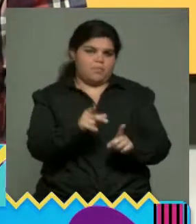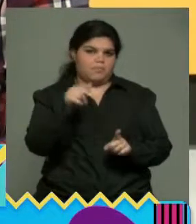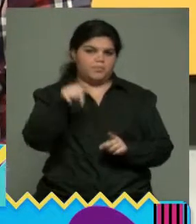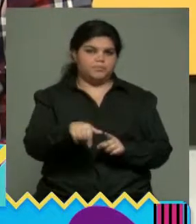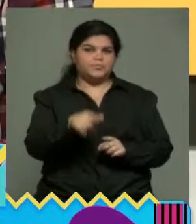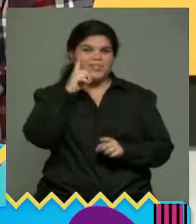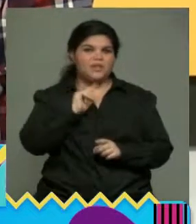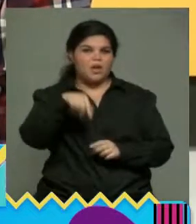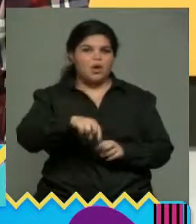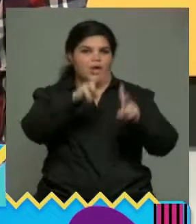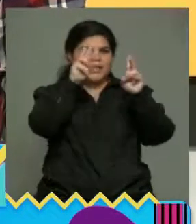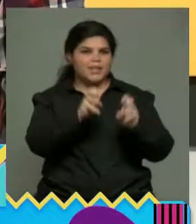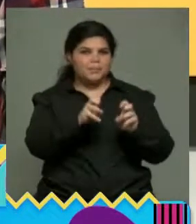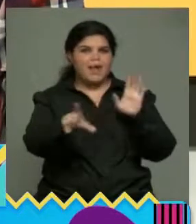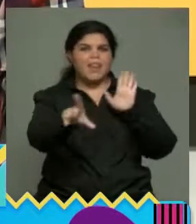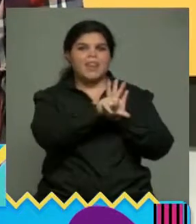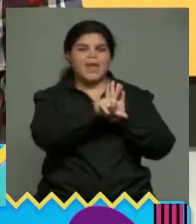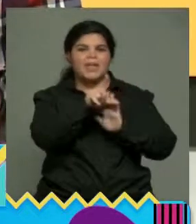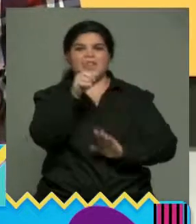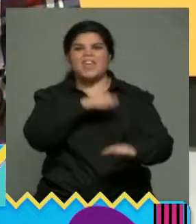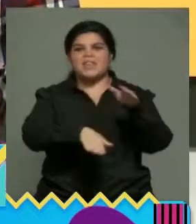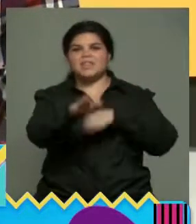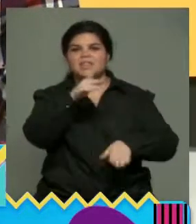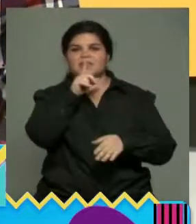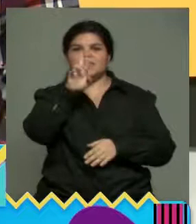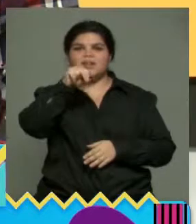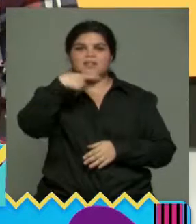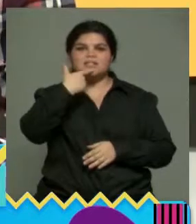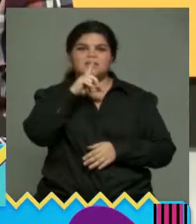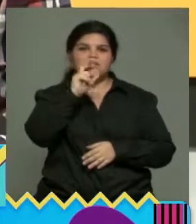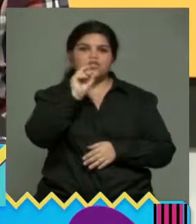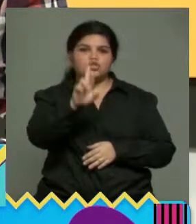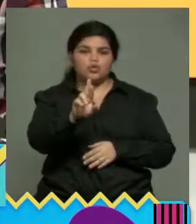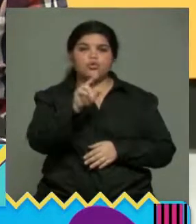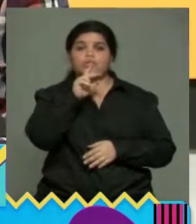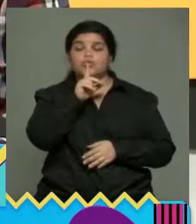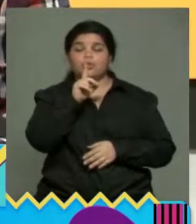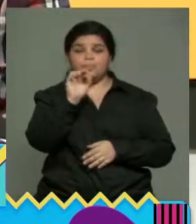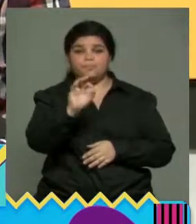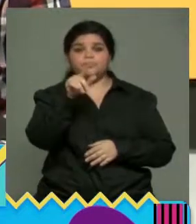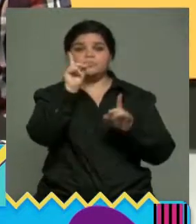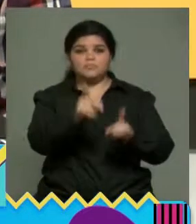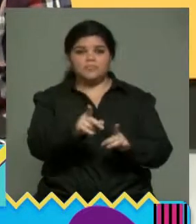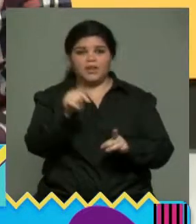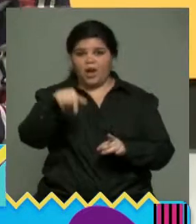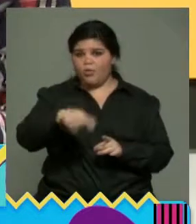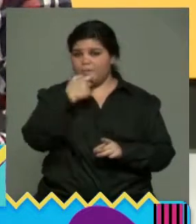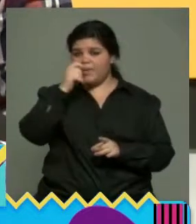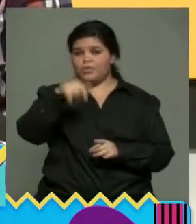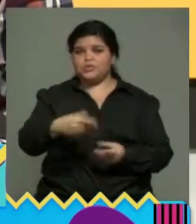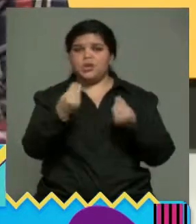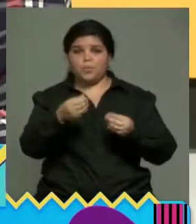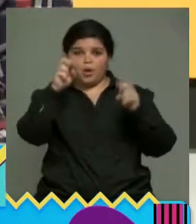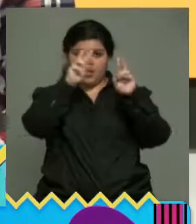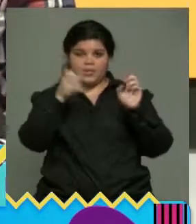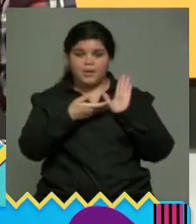ley de tránsito y de los cambios que inminentemente se pretenden implementar, ¿no? Así es, vos lo decías, hoy vamos a hablar de tránsito en Mendoza. Presentamos